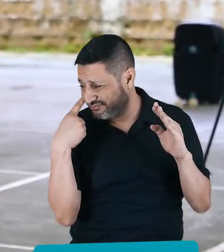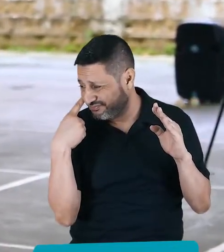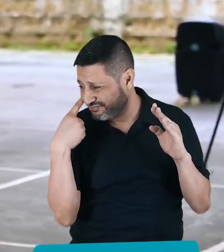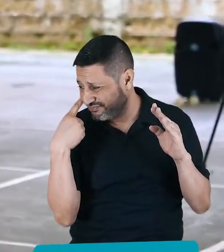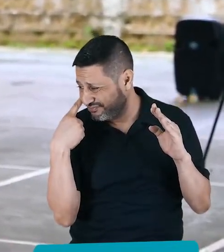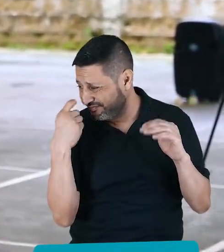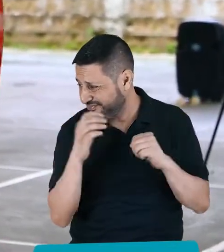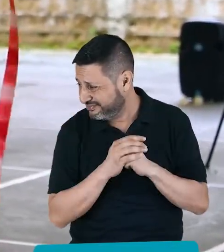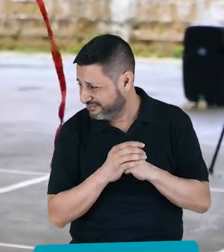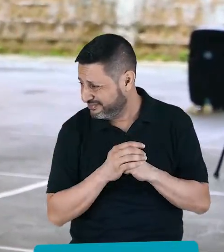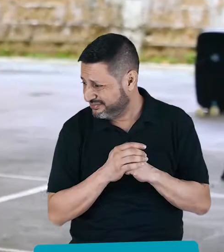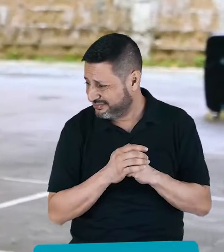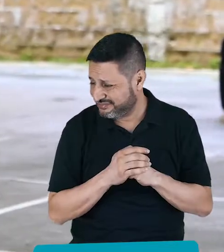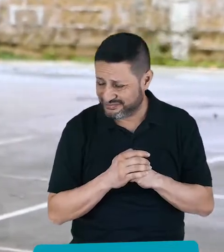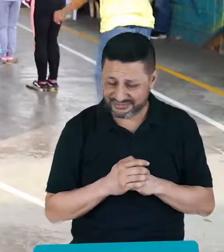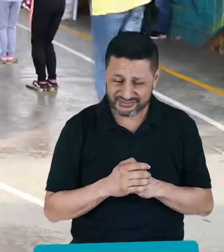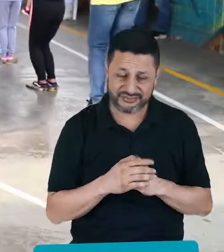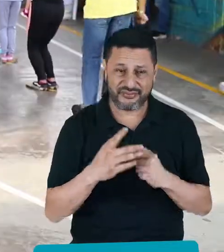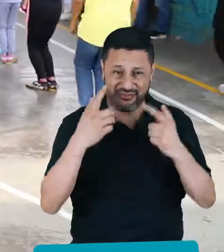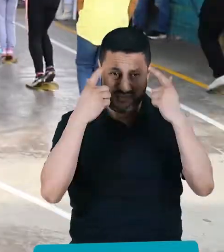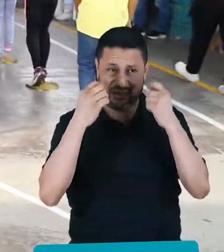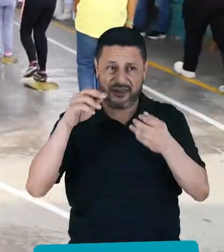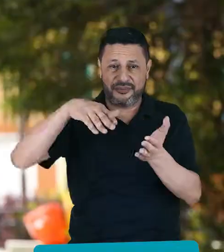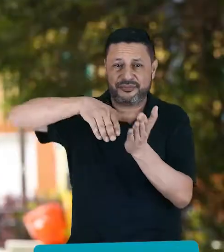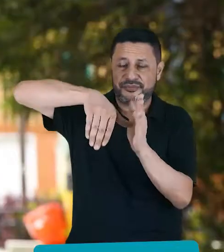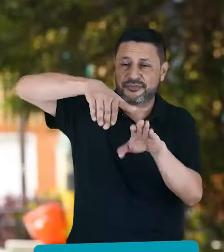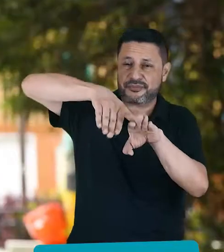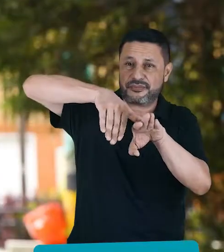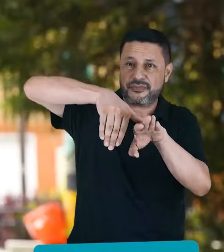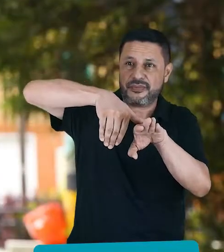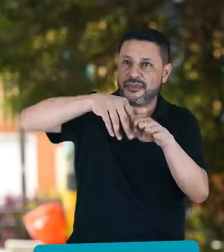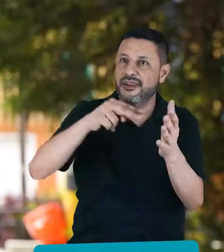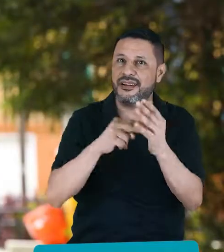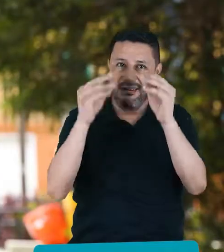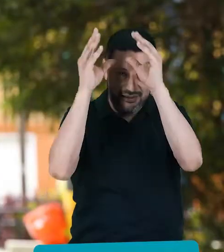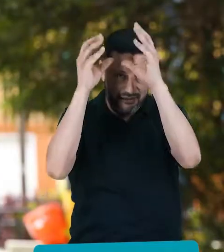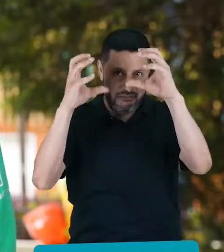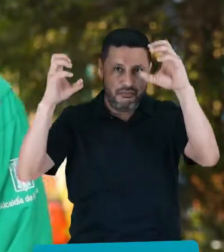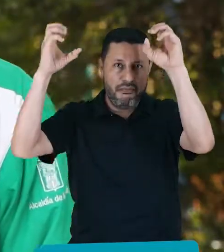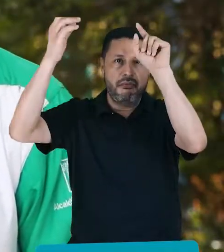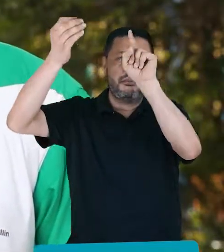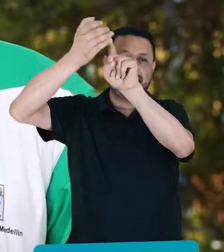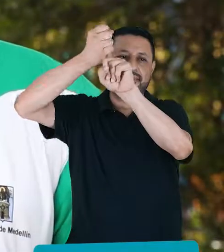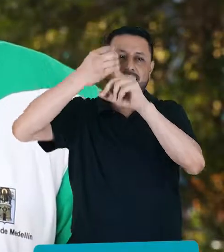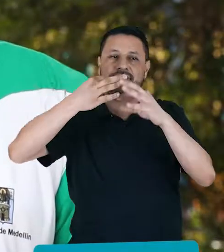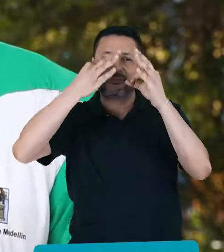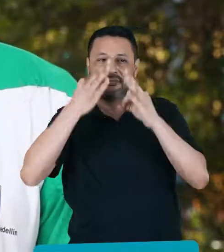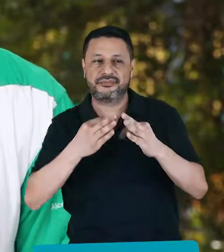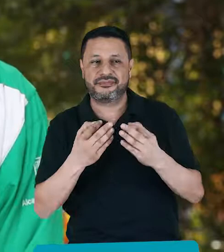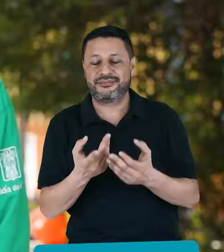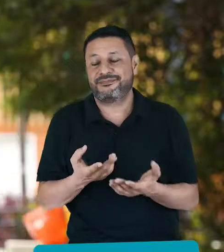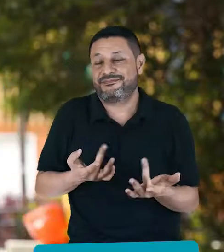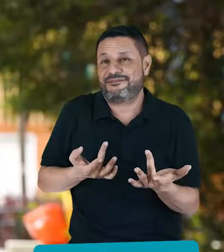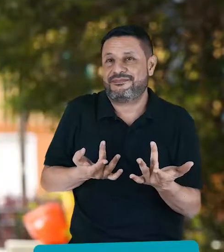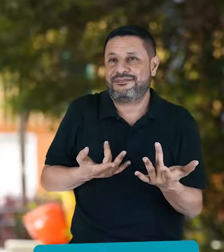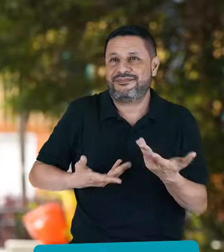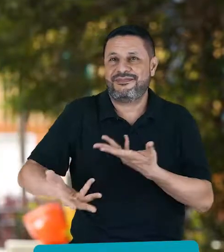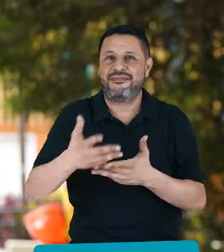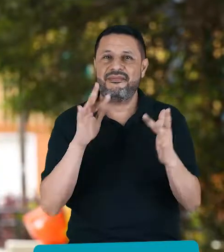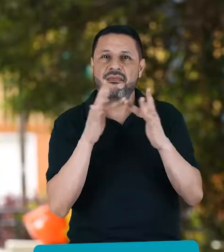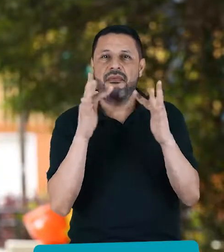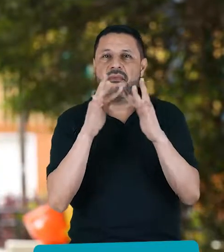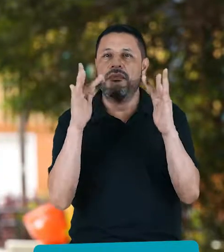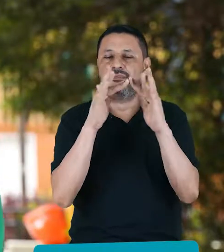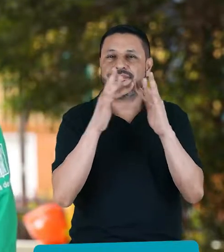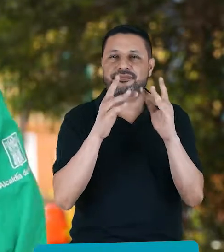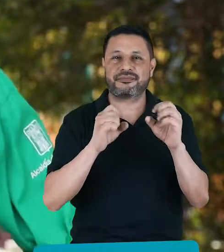aburriditos, los usuarios de la modalidad del Steve Workout. Estar aquí es como un sueño, la verdad ya nos hacía mucha falta pues